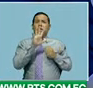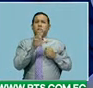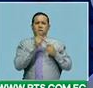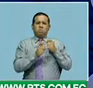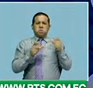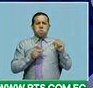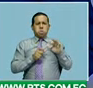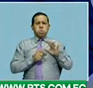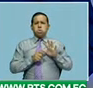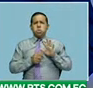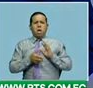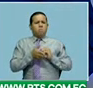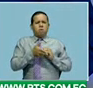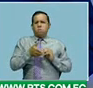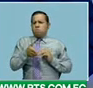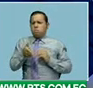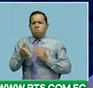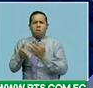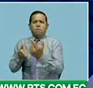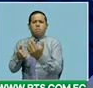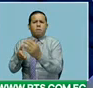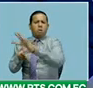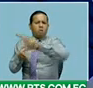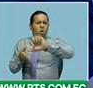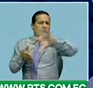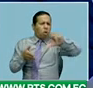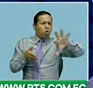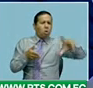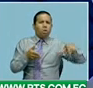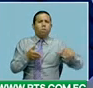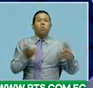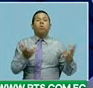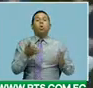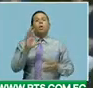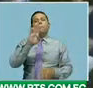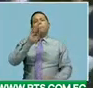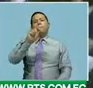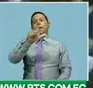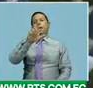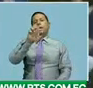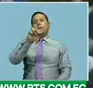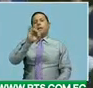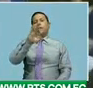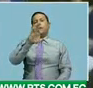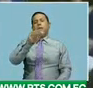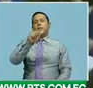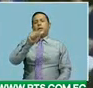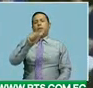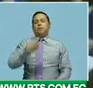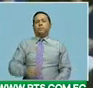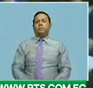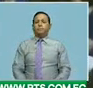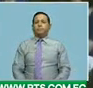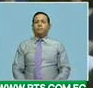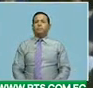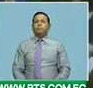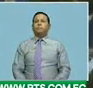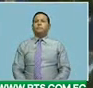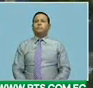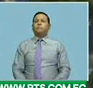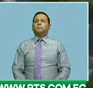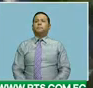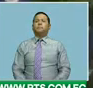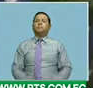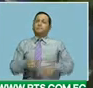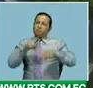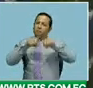llegaron al lugar y los despojaron de sus pertenencias. Un una reunión entre